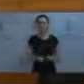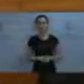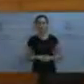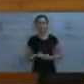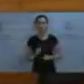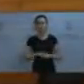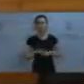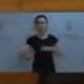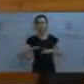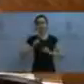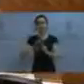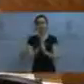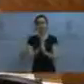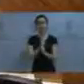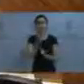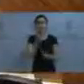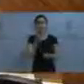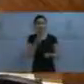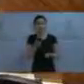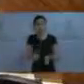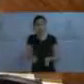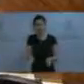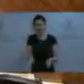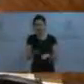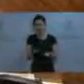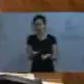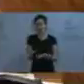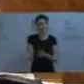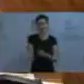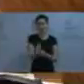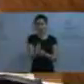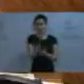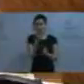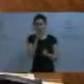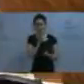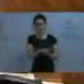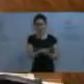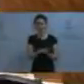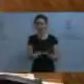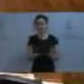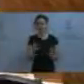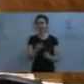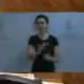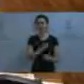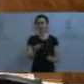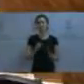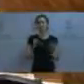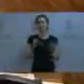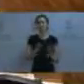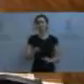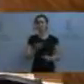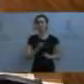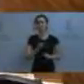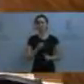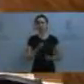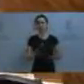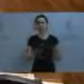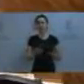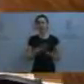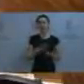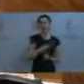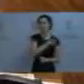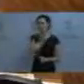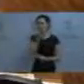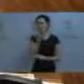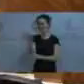89.983.000, que no es ninguna cantidad ni mucho menos despreciable, sobre todo cuando estamos en una región que tiene el doble de la tasa de desempleo de la Unión Europea. Parece